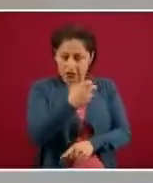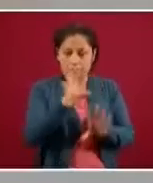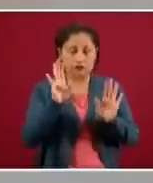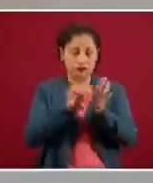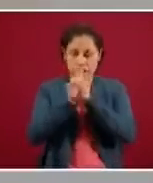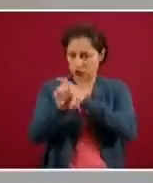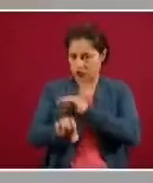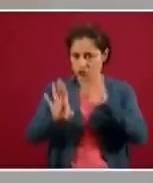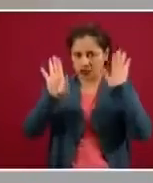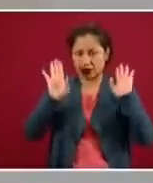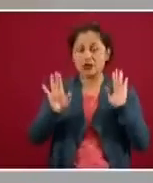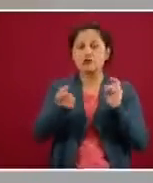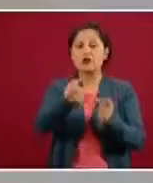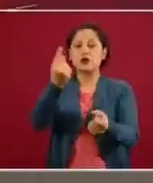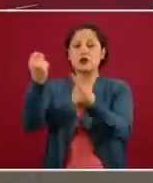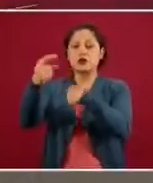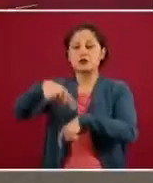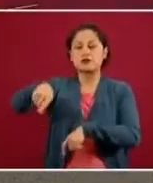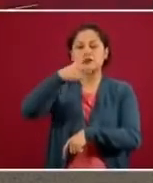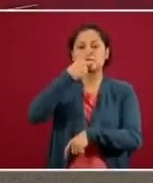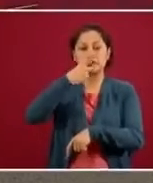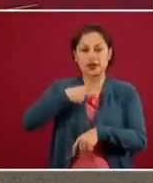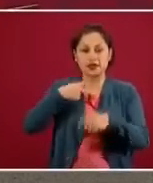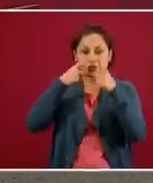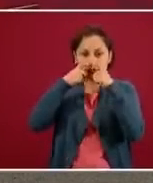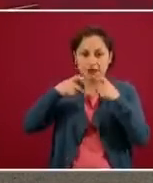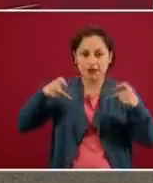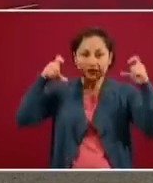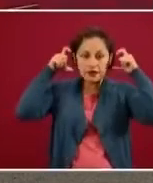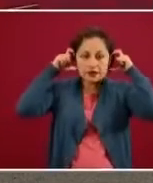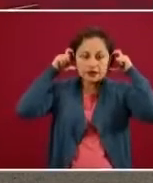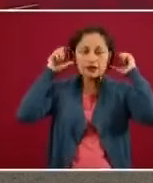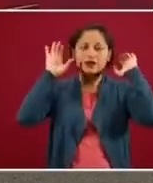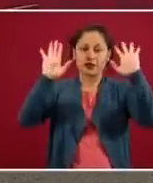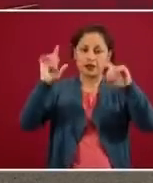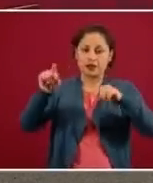inquietud, quizá algunos de ustedes traían esa pregunta preparada, me anticipo.